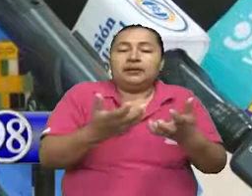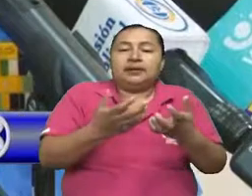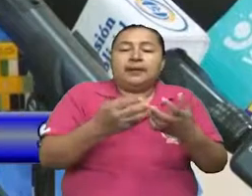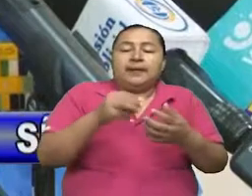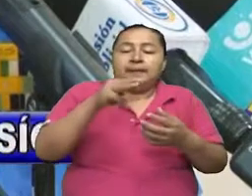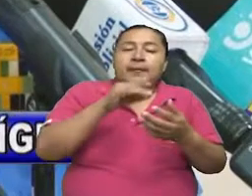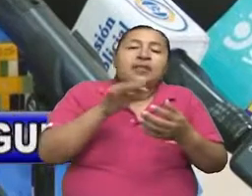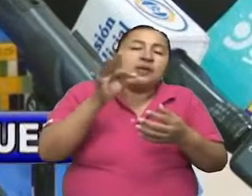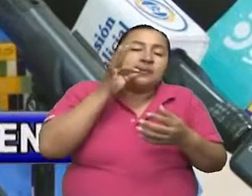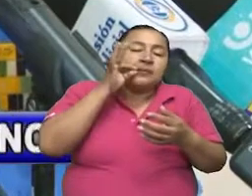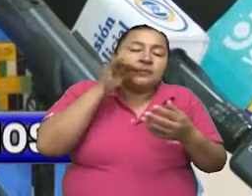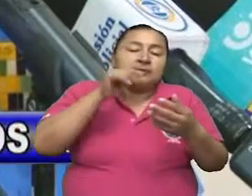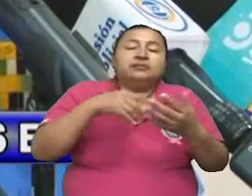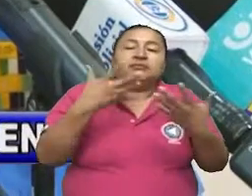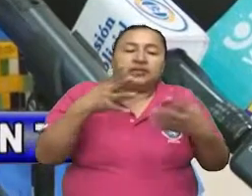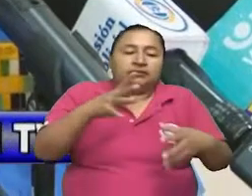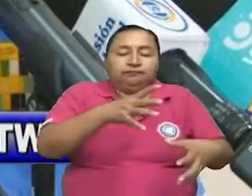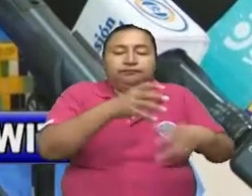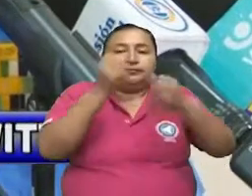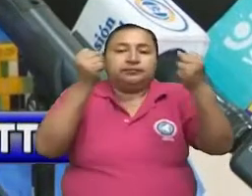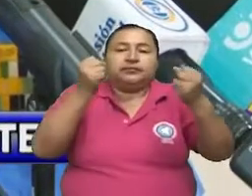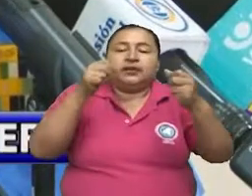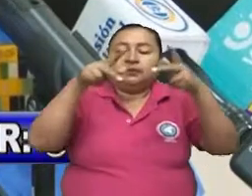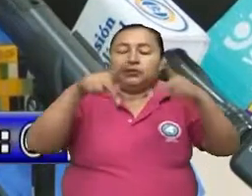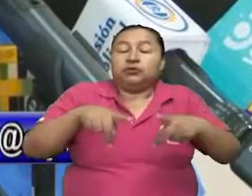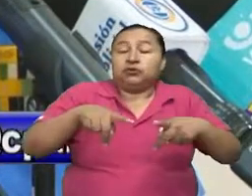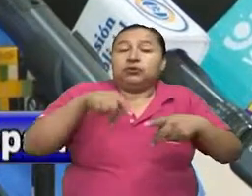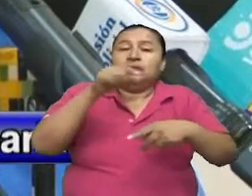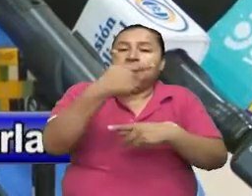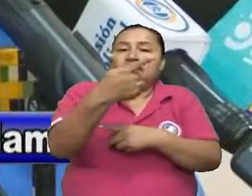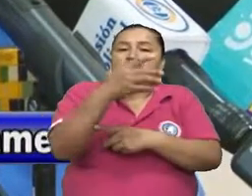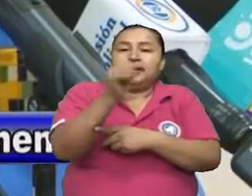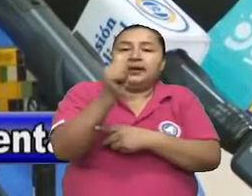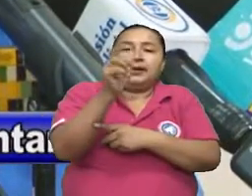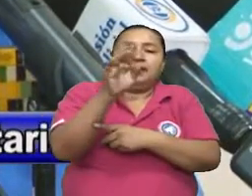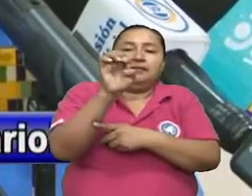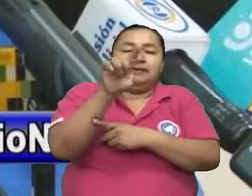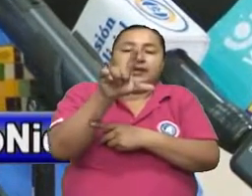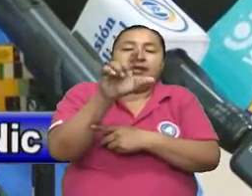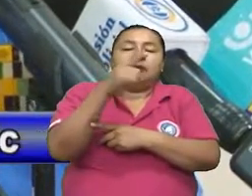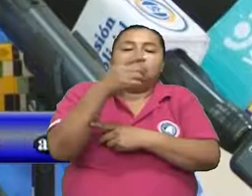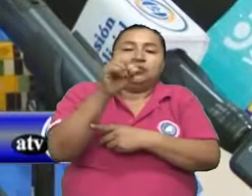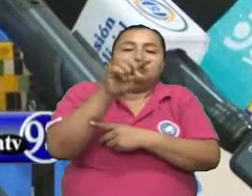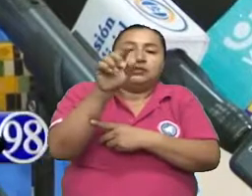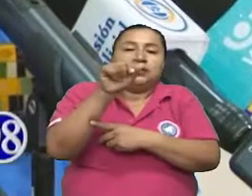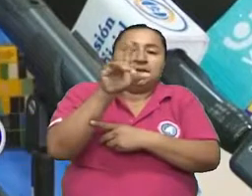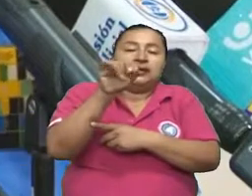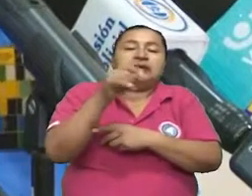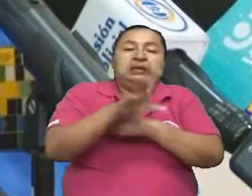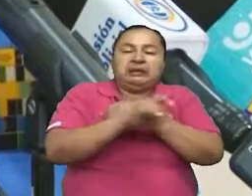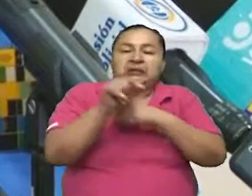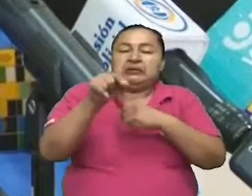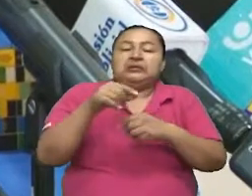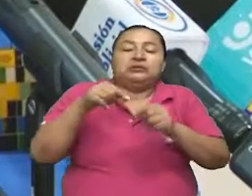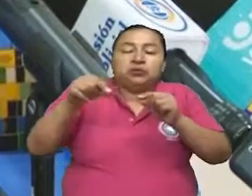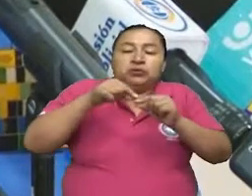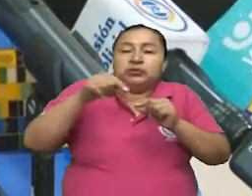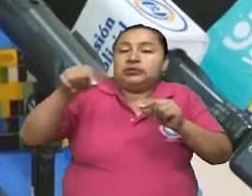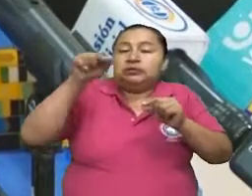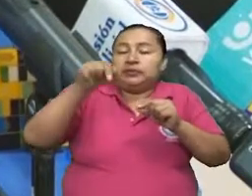marihuana incautada al delincuente Gabriel Antonio González García en el municipio